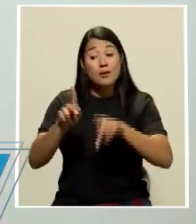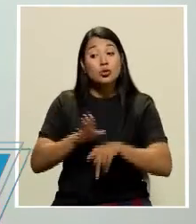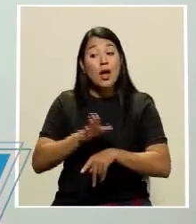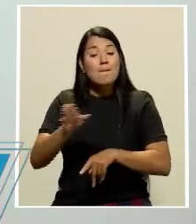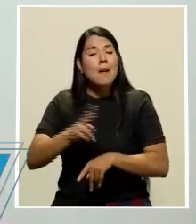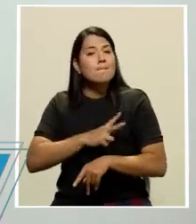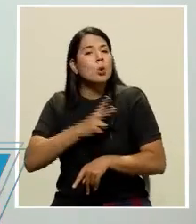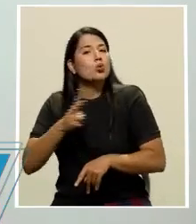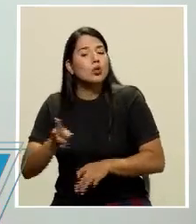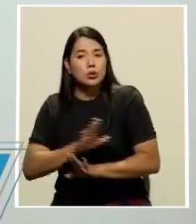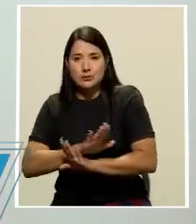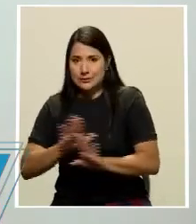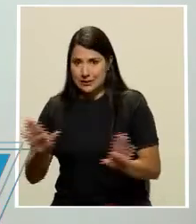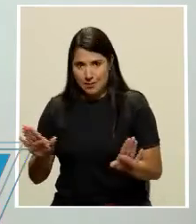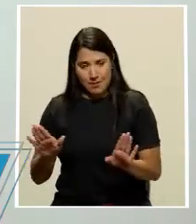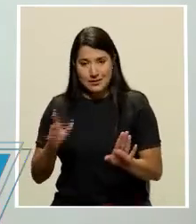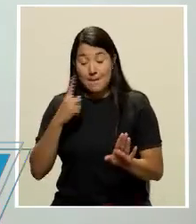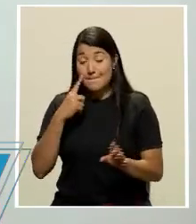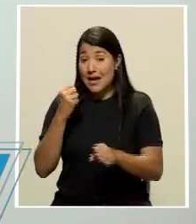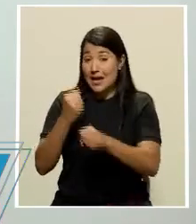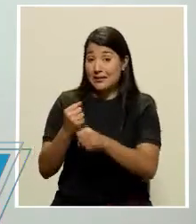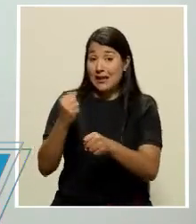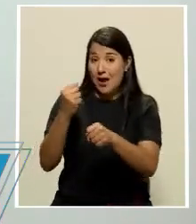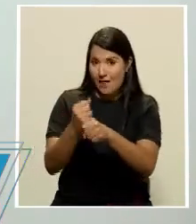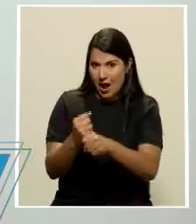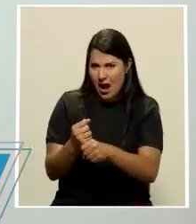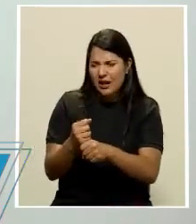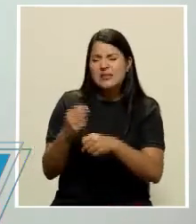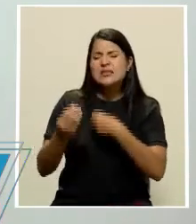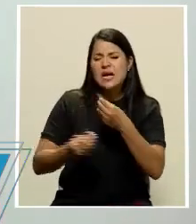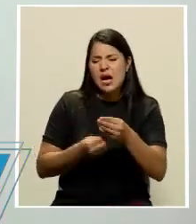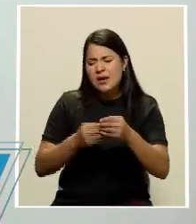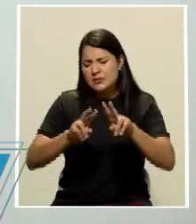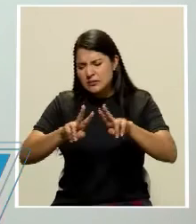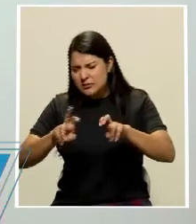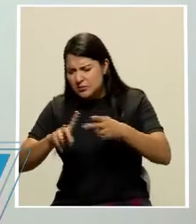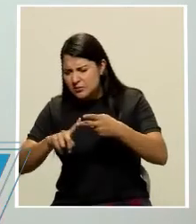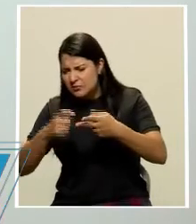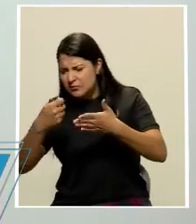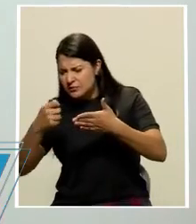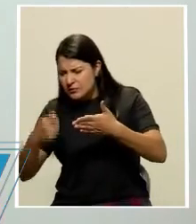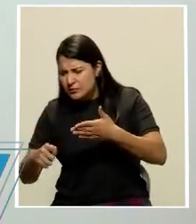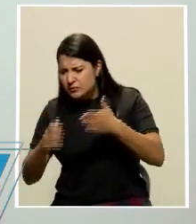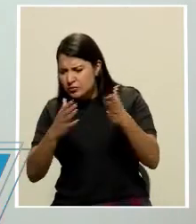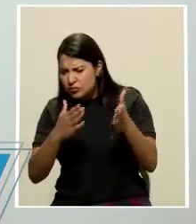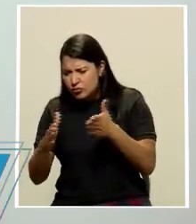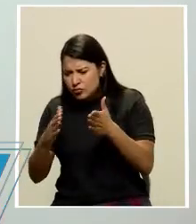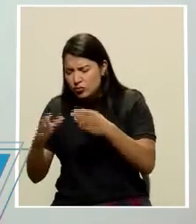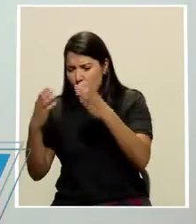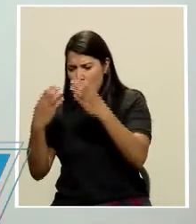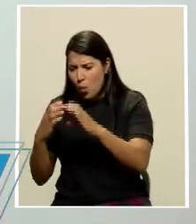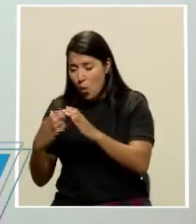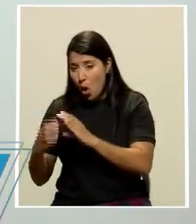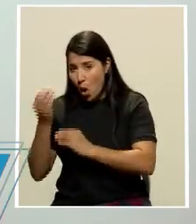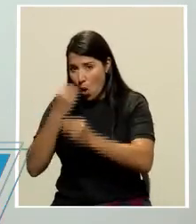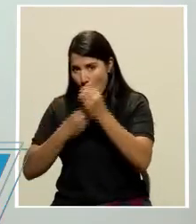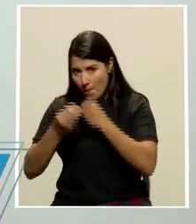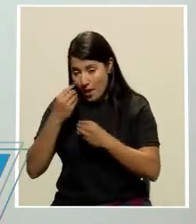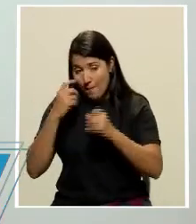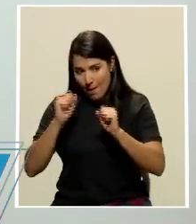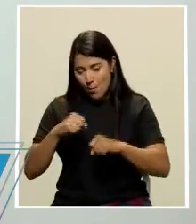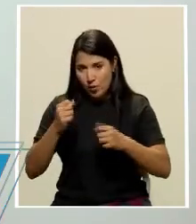brindan sus horas a realizar trabajos de revisión, de clasificación y de acomodo de estas